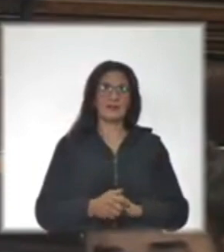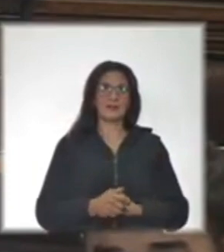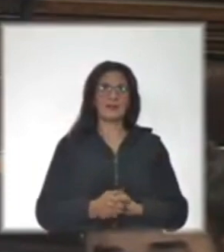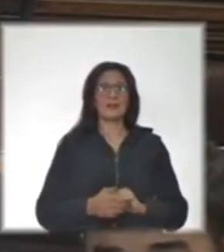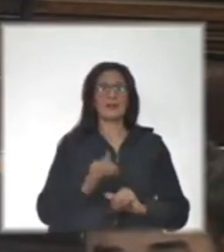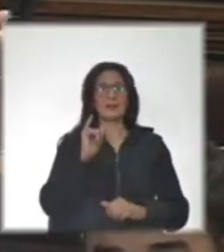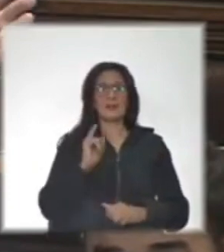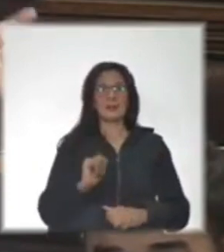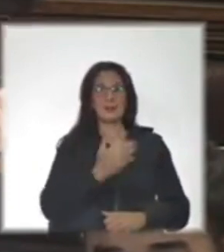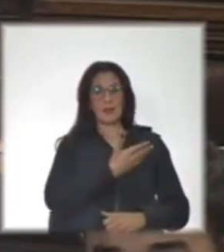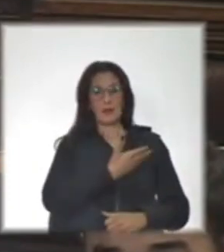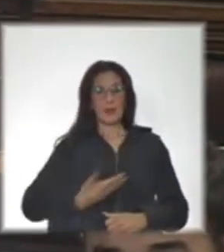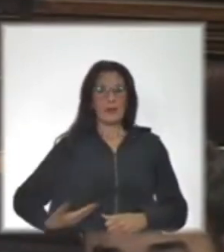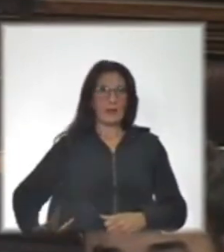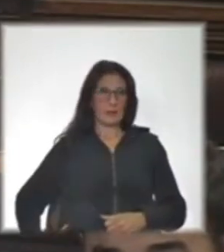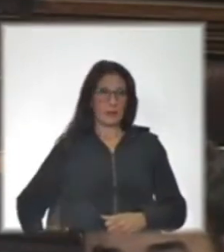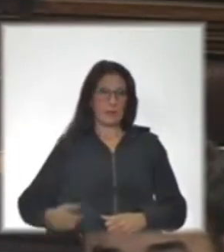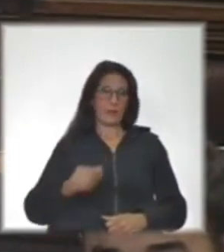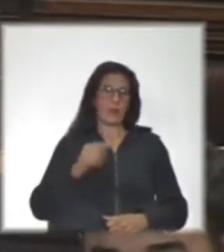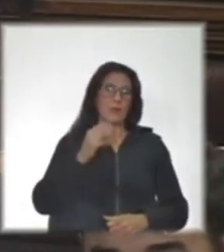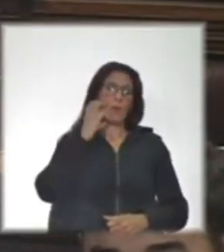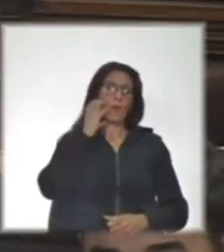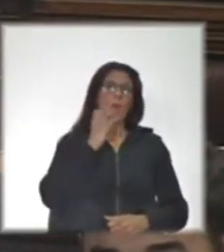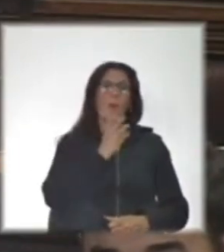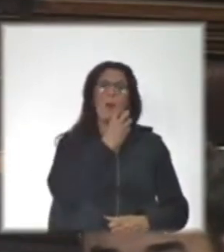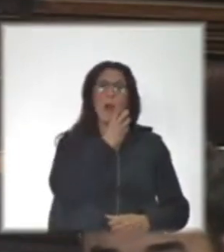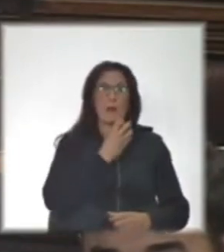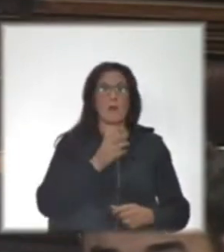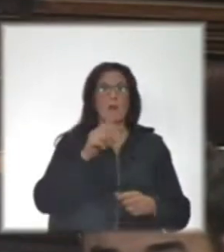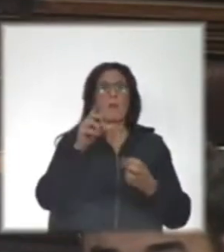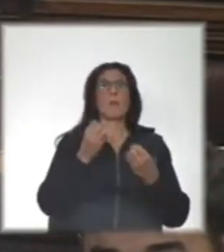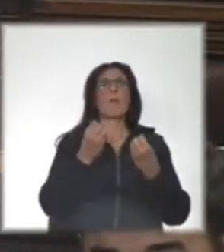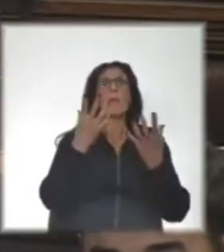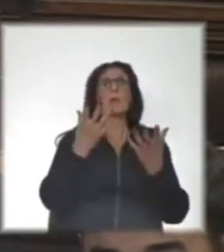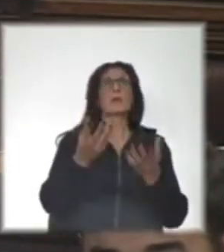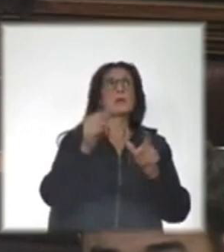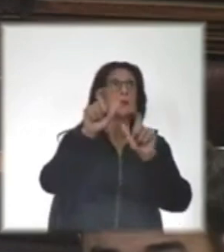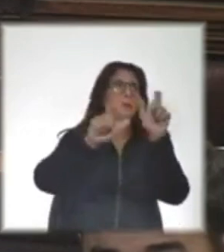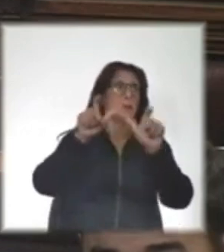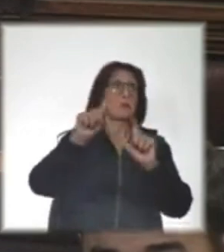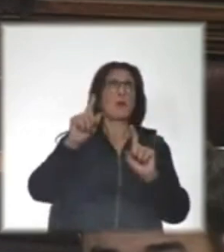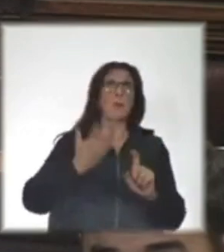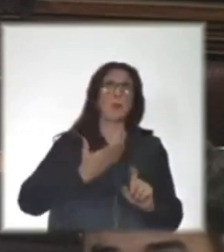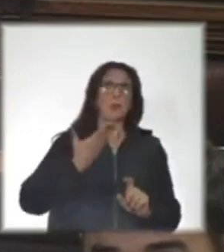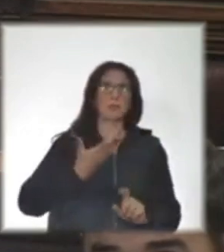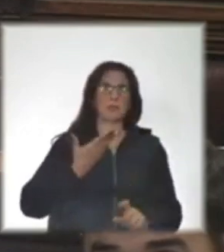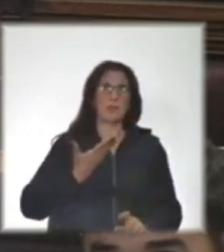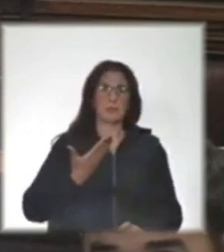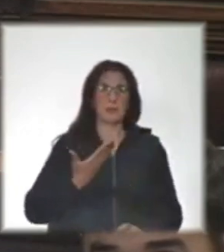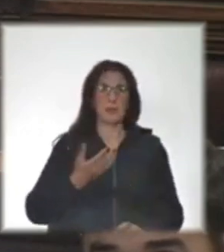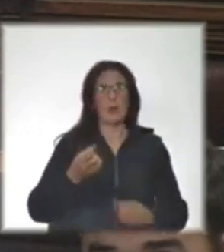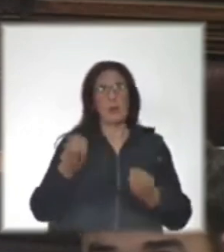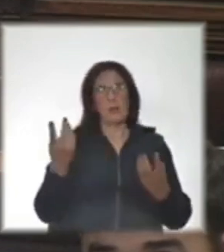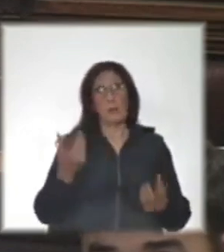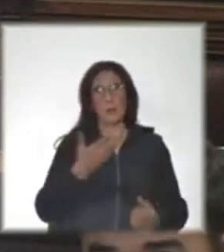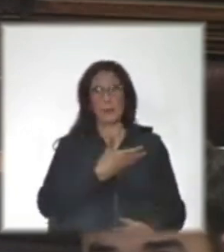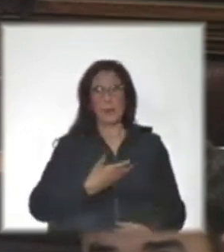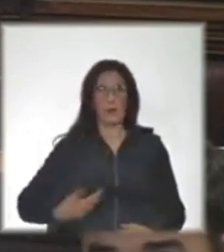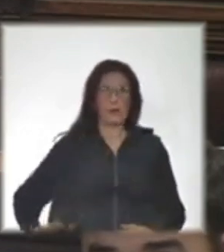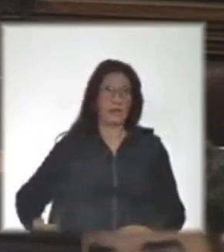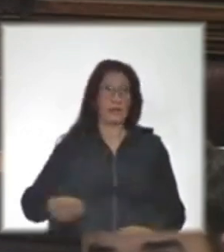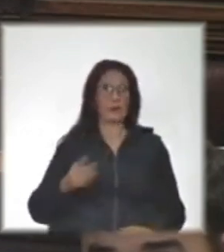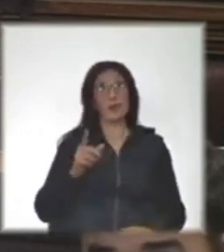Si el gobierno cubano fuera tan malo, ¿por qué la gente no protesta en los medios? Y porque el gobierno es dueño de todos los